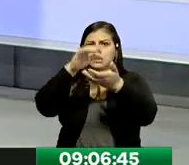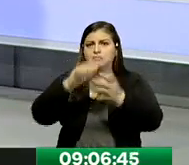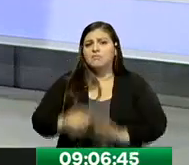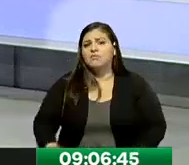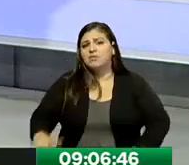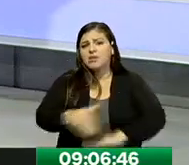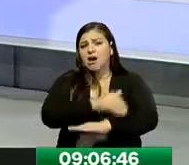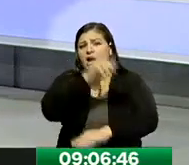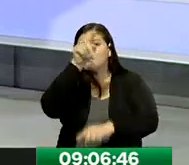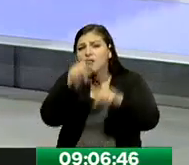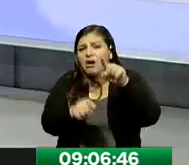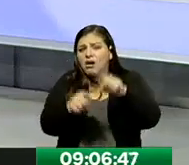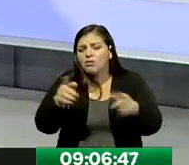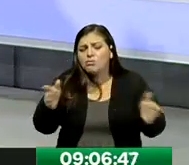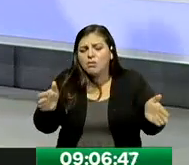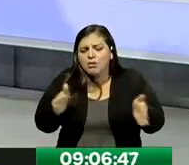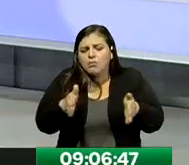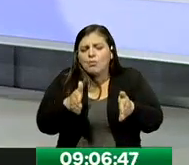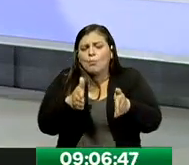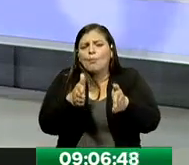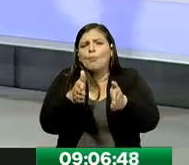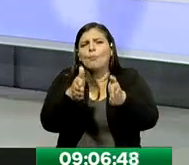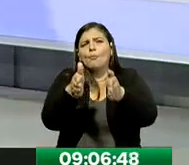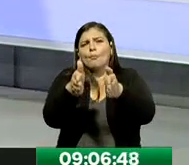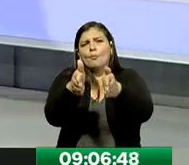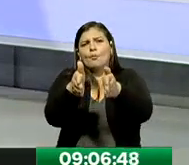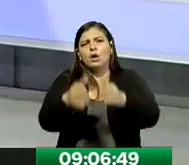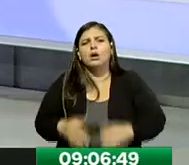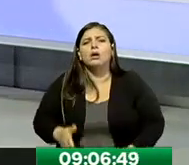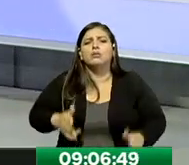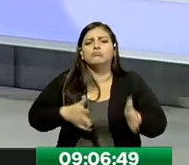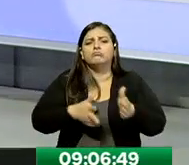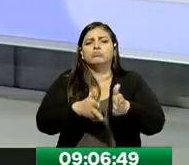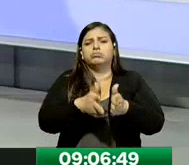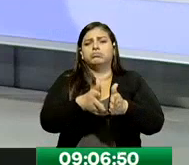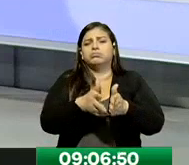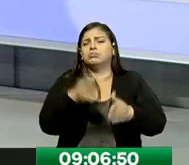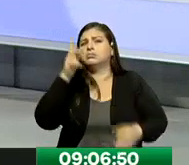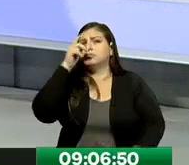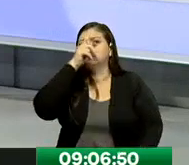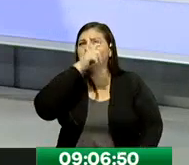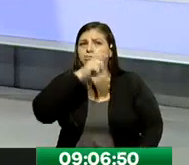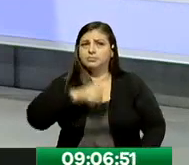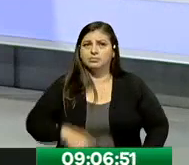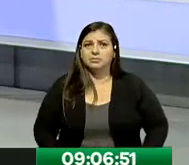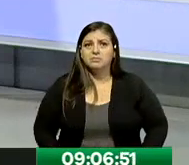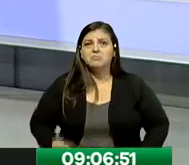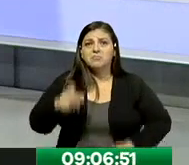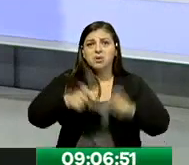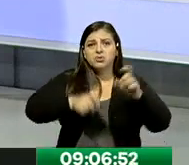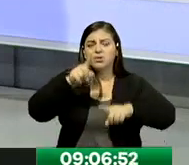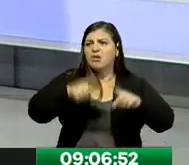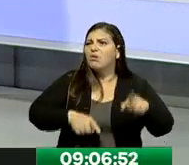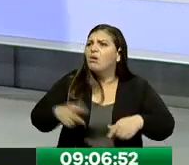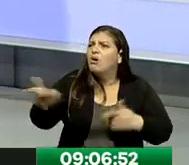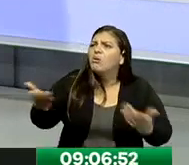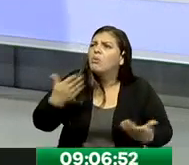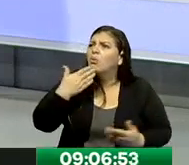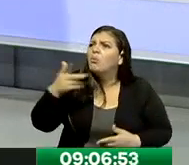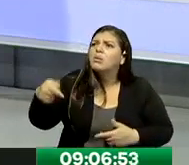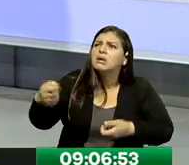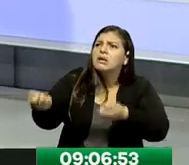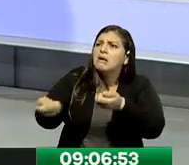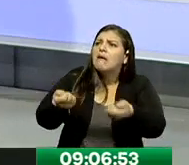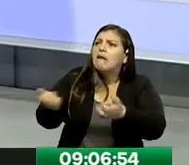Si no entran a su sector, saca la basura y la deja por donde mejor le parece. Ojalá el señor alcalde tome en consideración esta